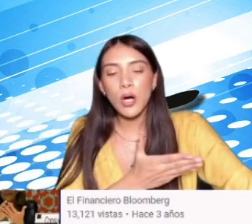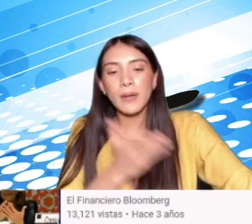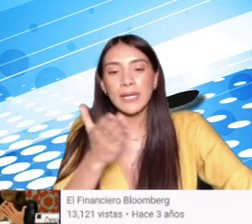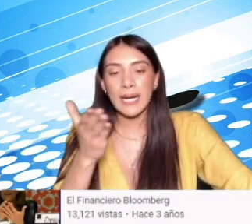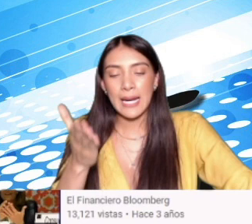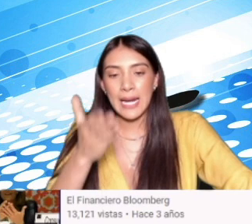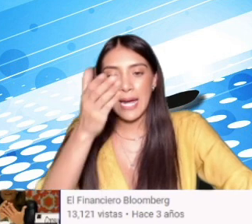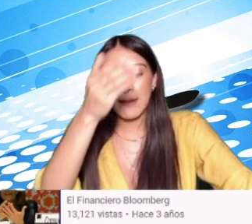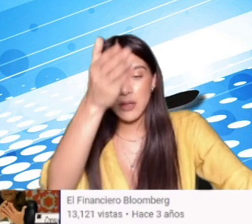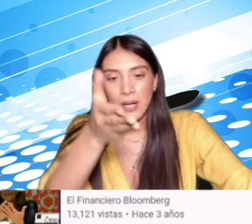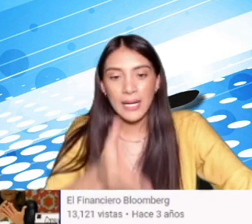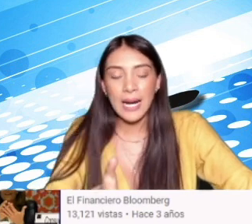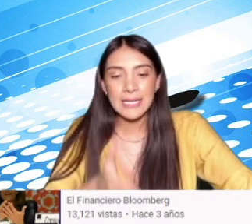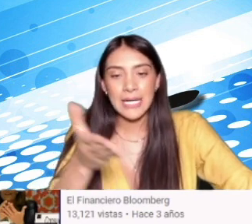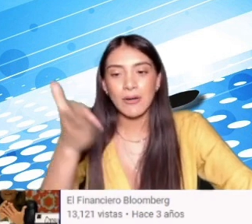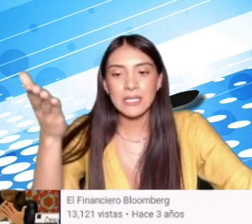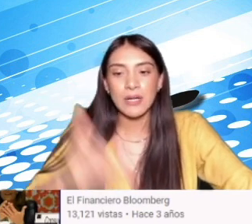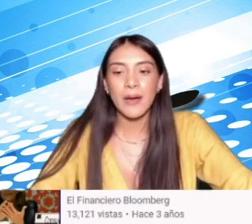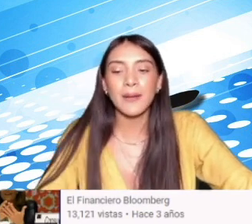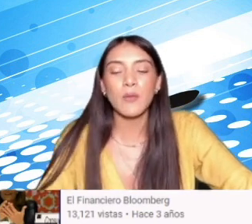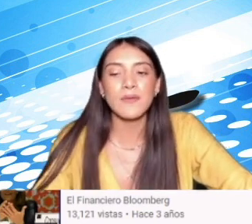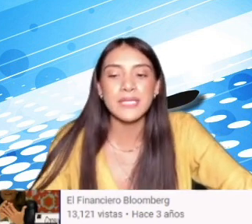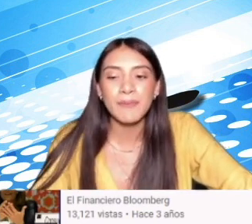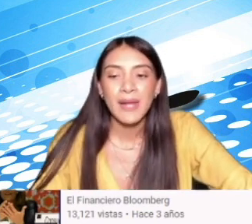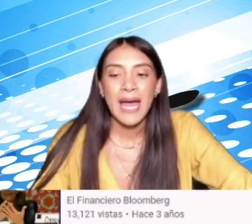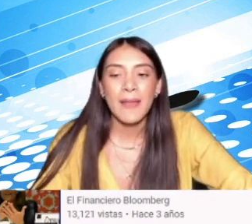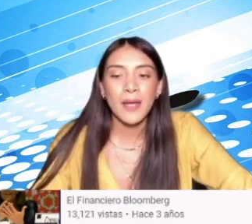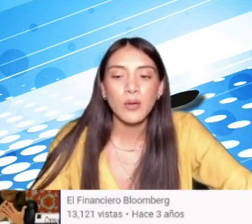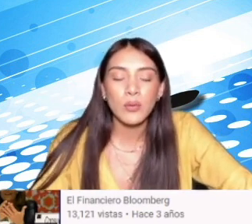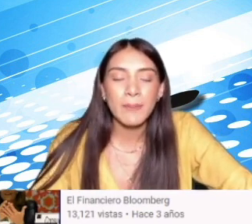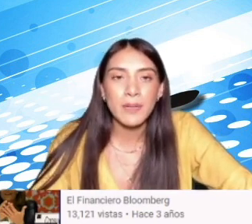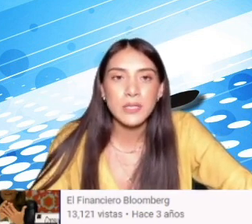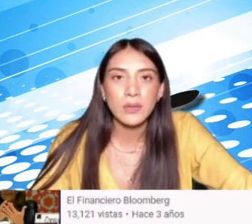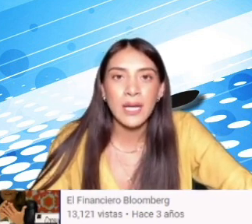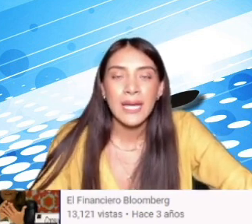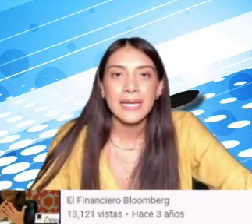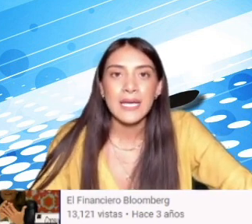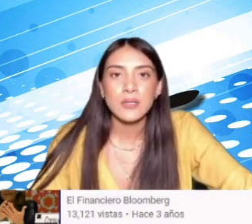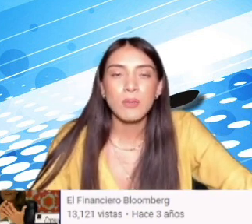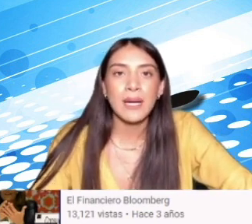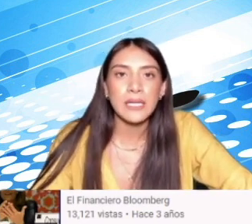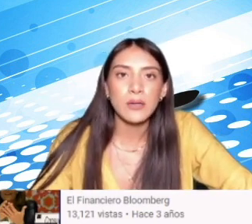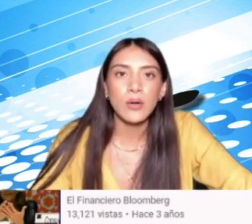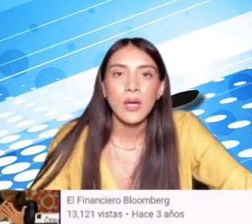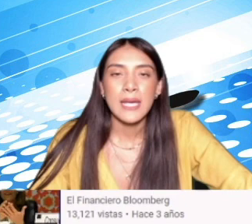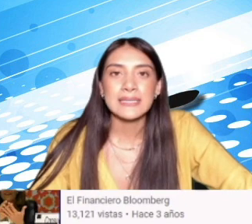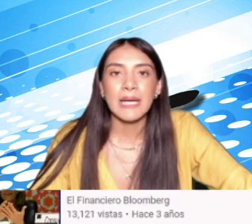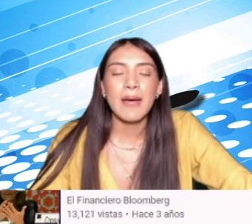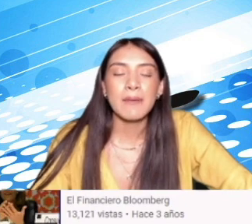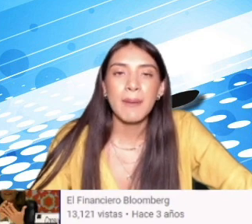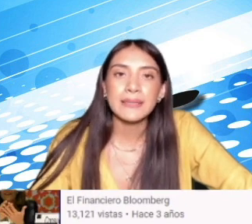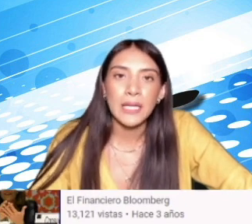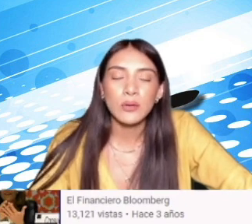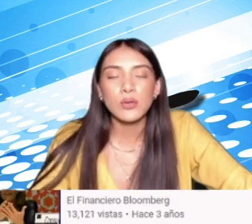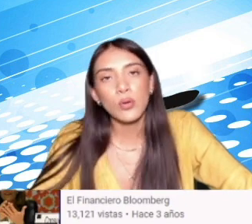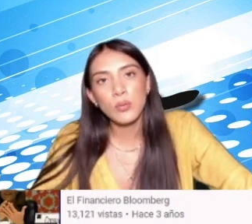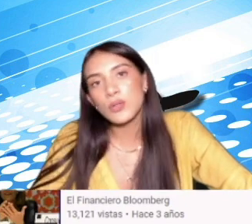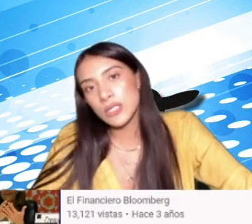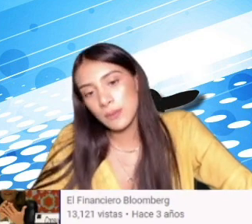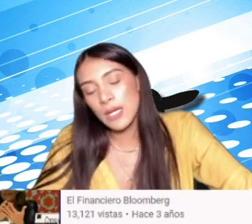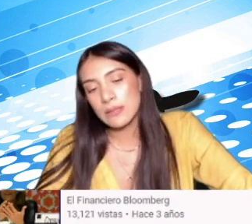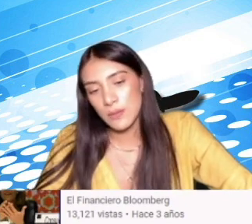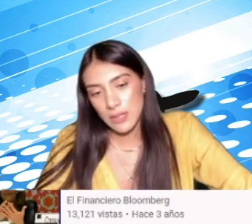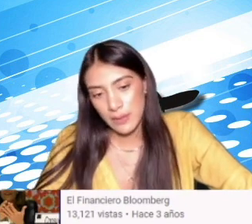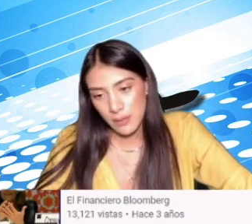Un joven que la vio en la calle le dijo que si no le daba vergüenza andar con una persona que su marido estaba ahí pactando con